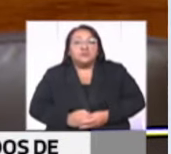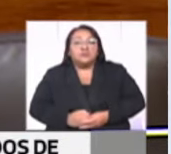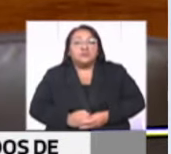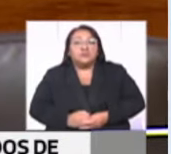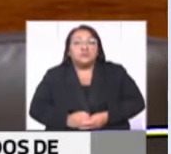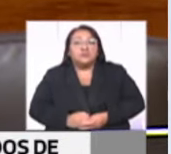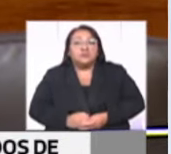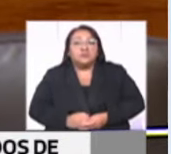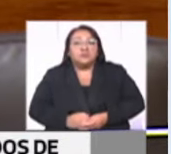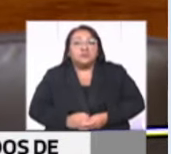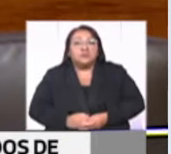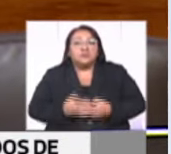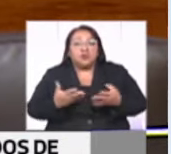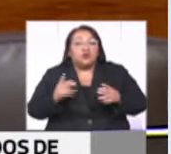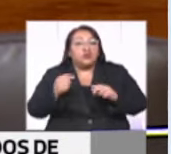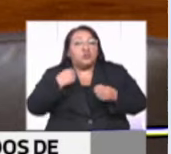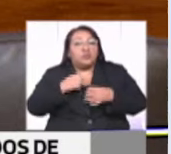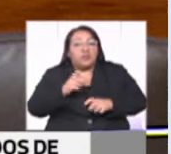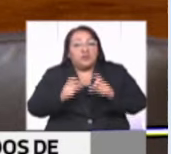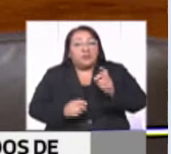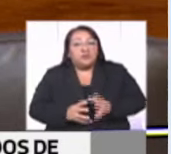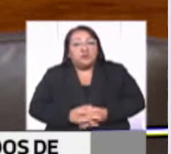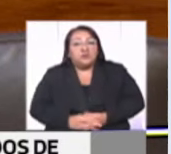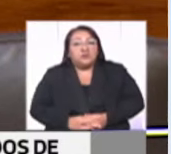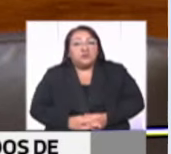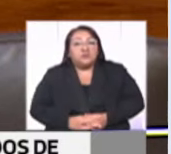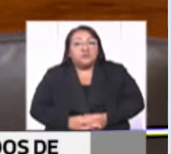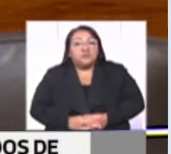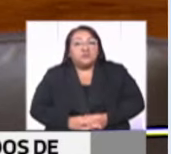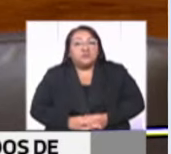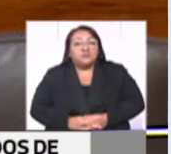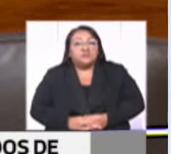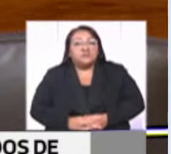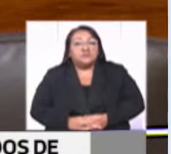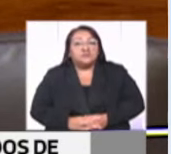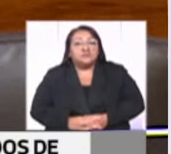en riesgo el fondo y beneficiaba al usuario. También